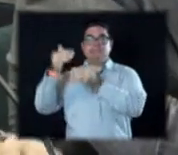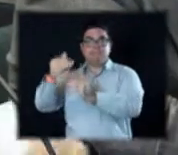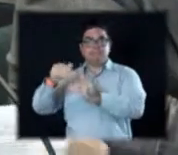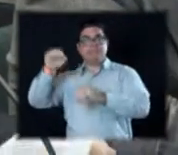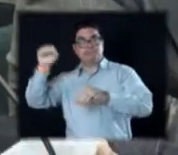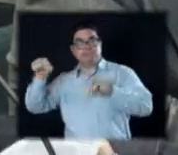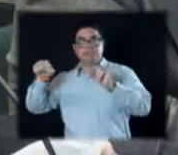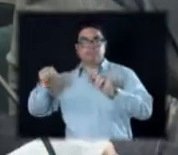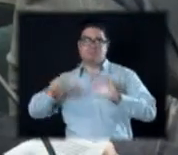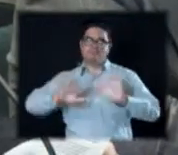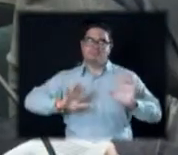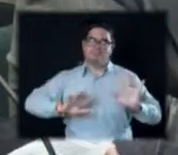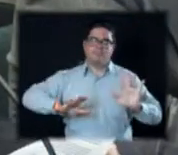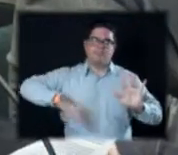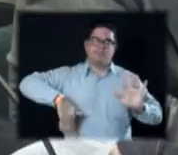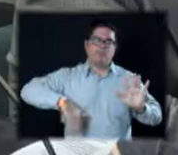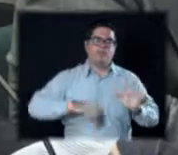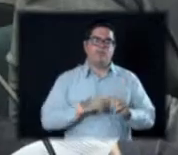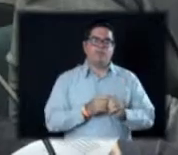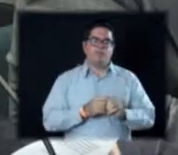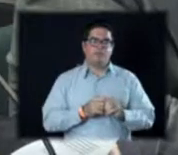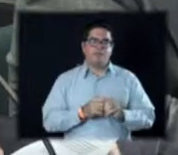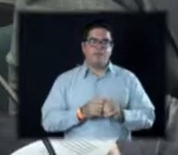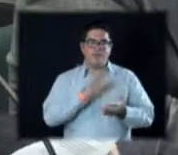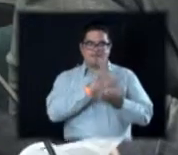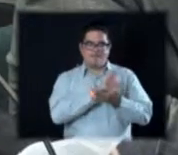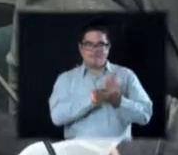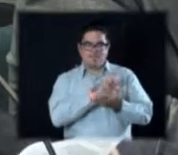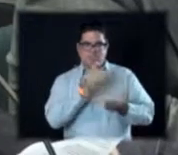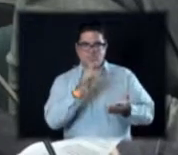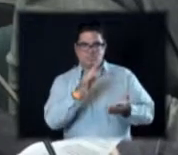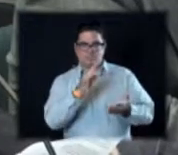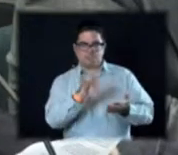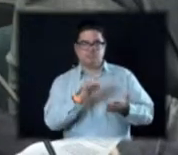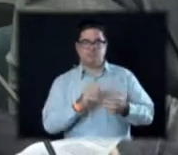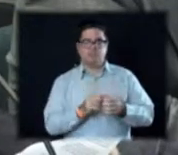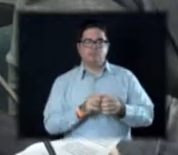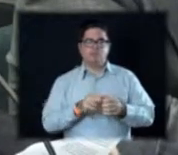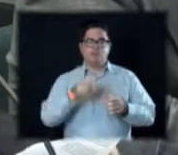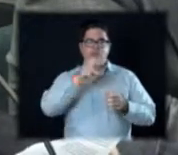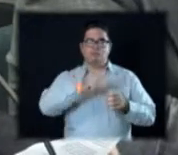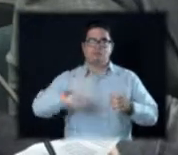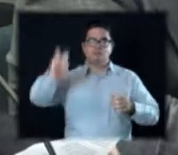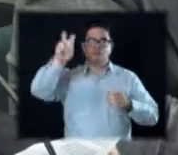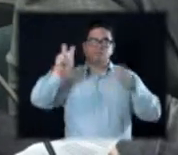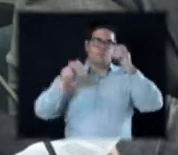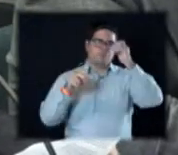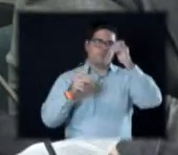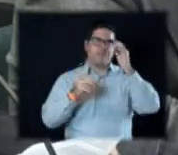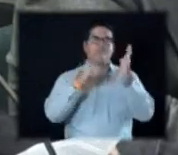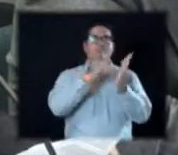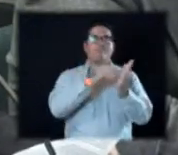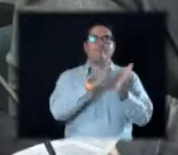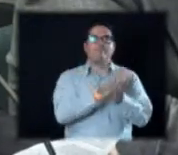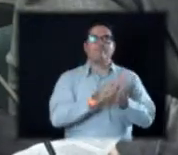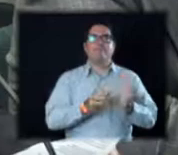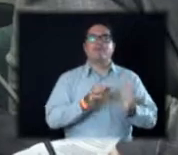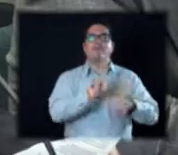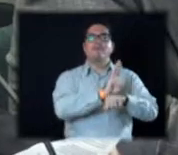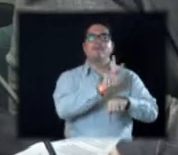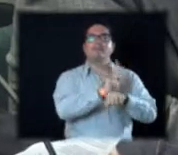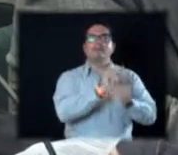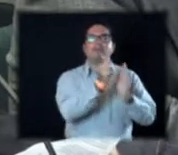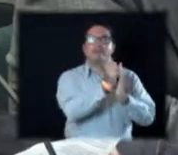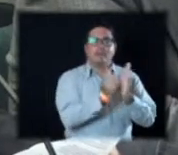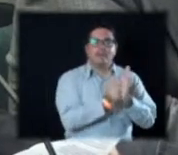restringidas o no. Para turismo, por ejemplo, en la página 18, estamos dando las cuentas de bancos y los balances y